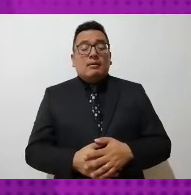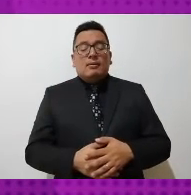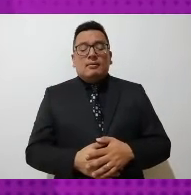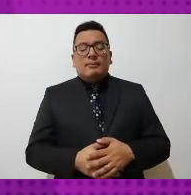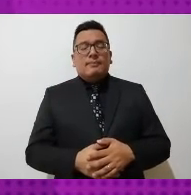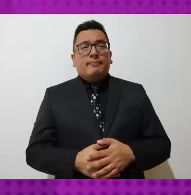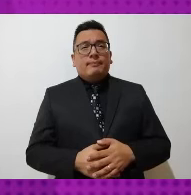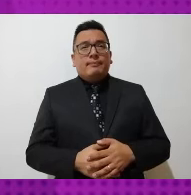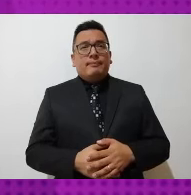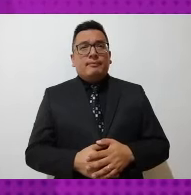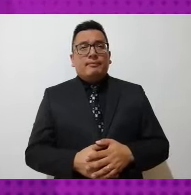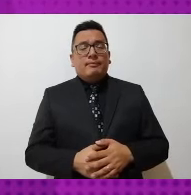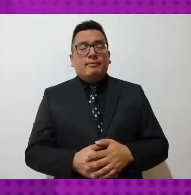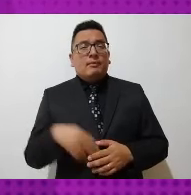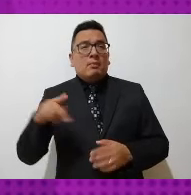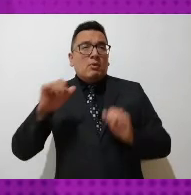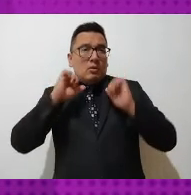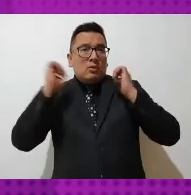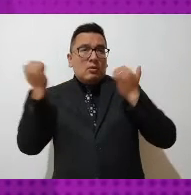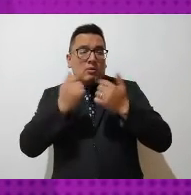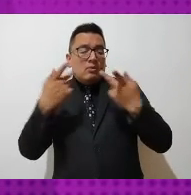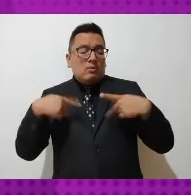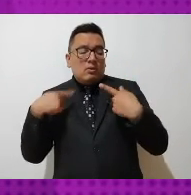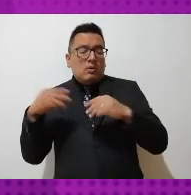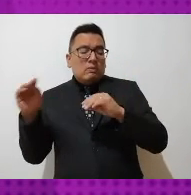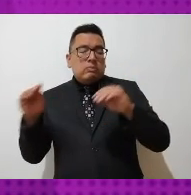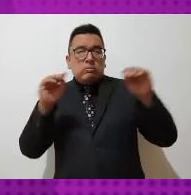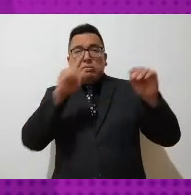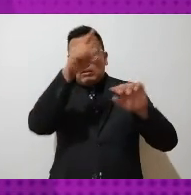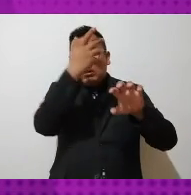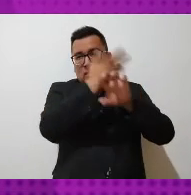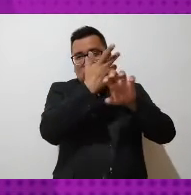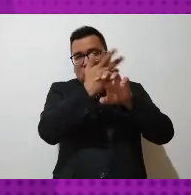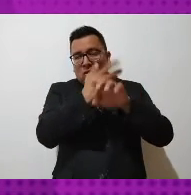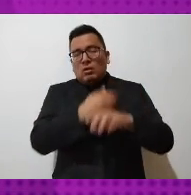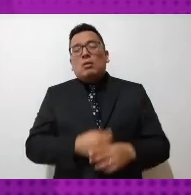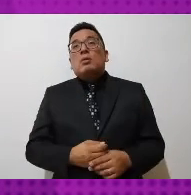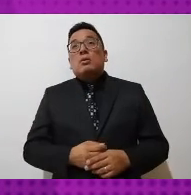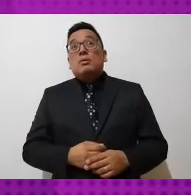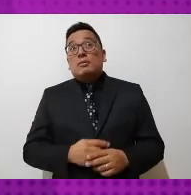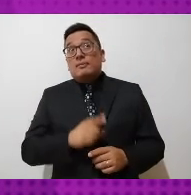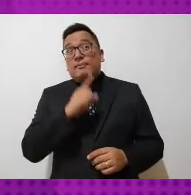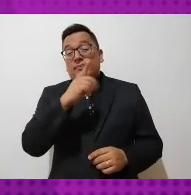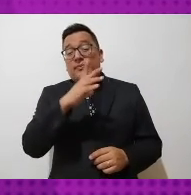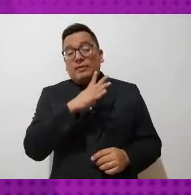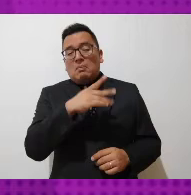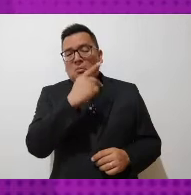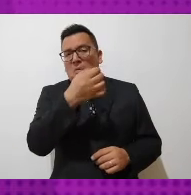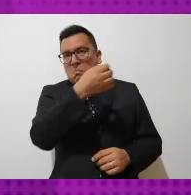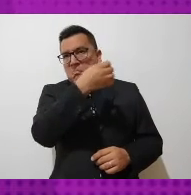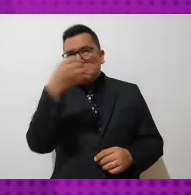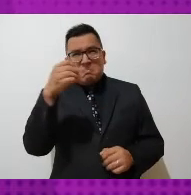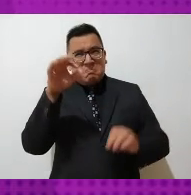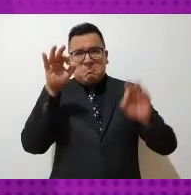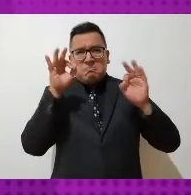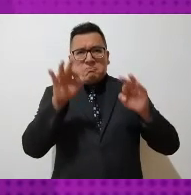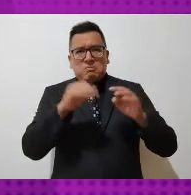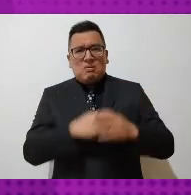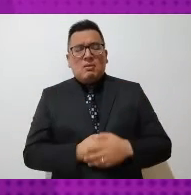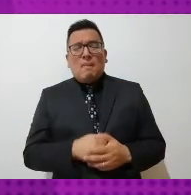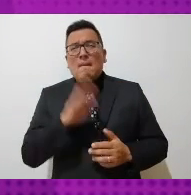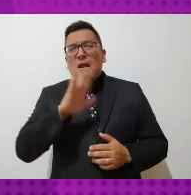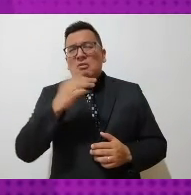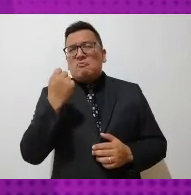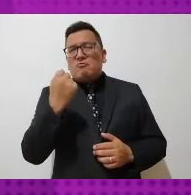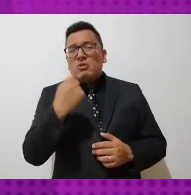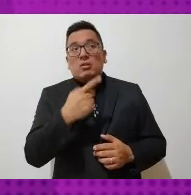Realmente las asociaciones migrantes, principalmente en Estados Unidos de Norteamérica, están muy bien organizadas, son muy fuertes y